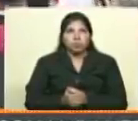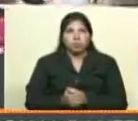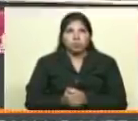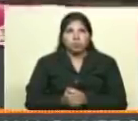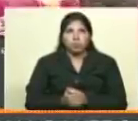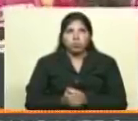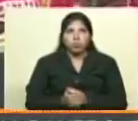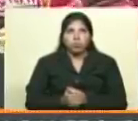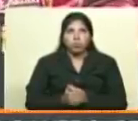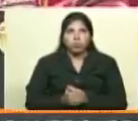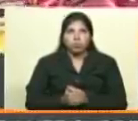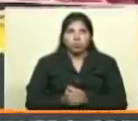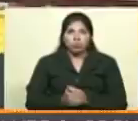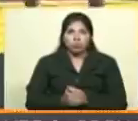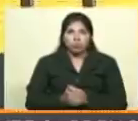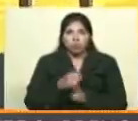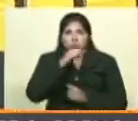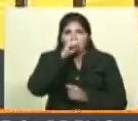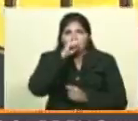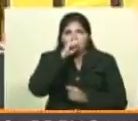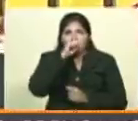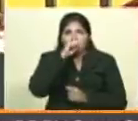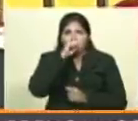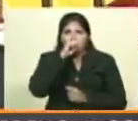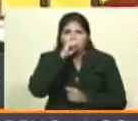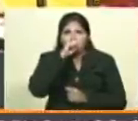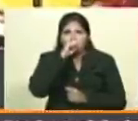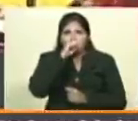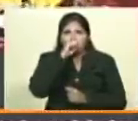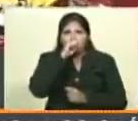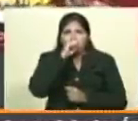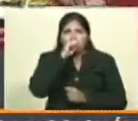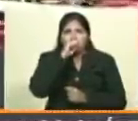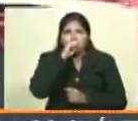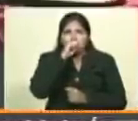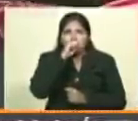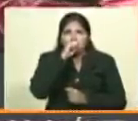Viene todo lo que somos y debemos ser. Bolívar, Bolívar, Bolívar.